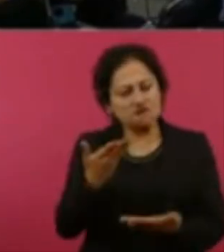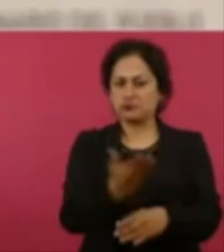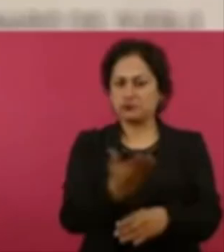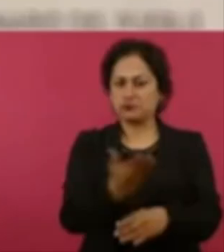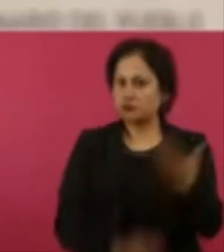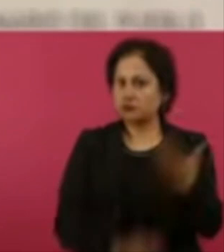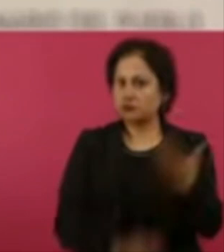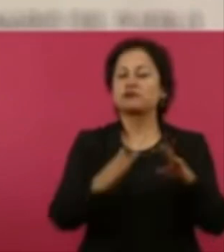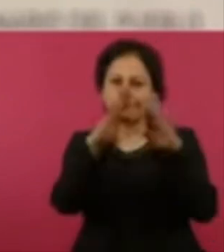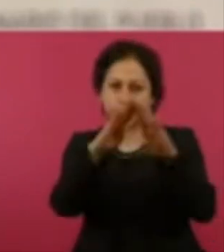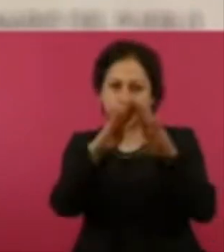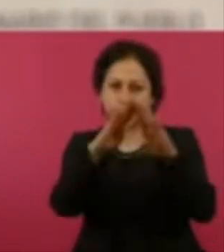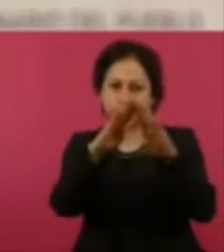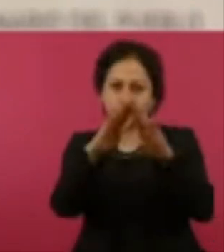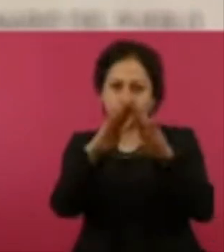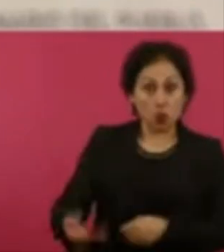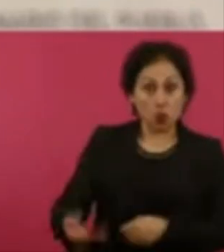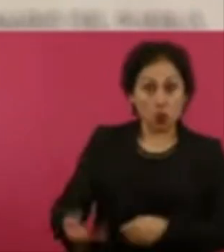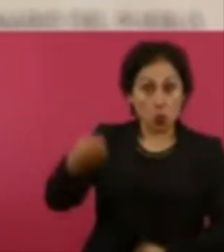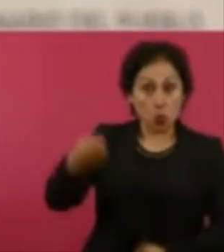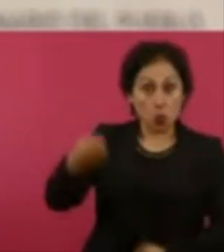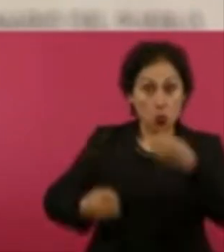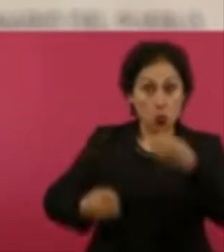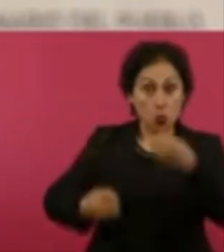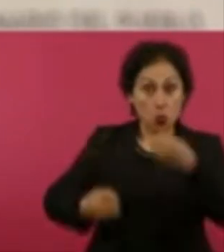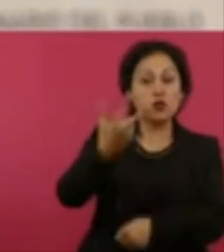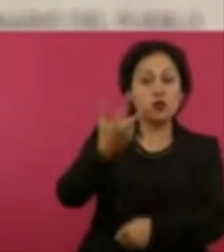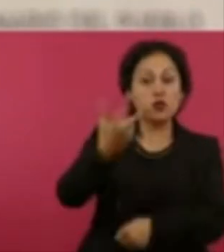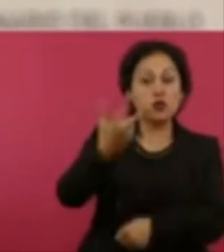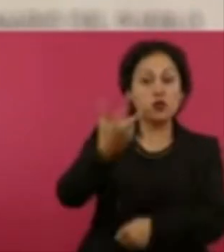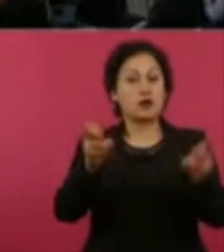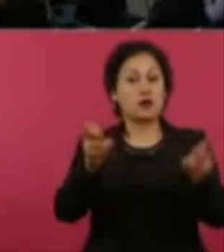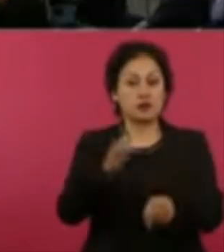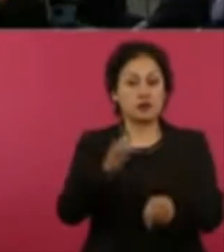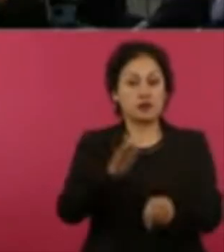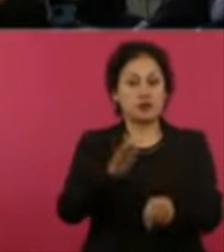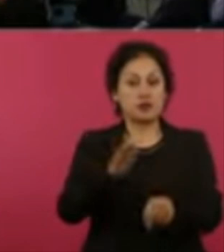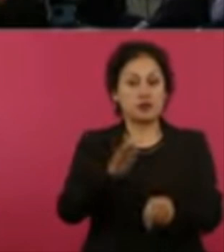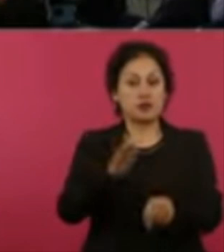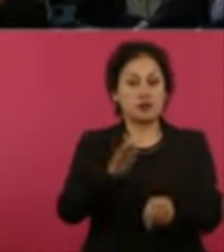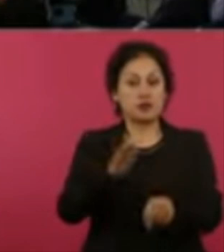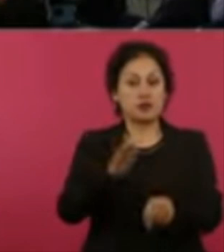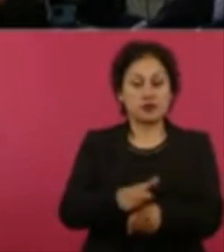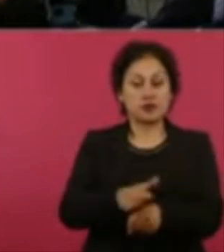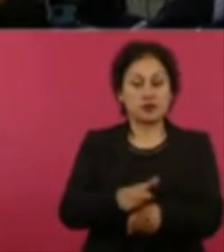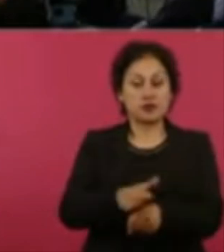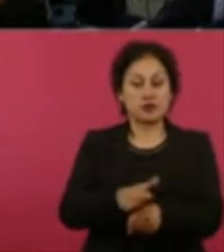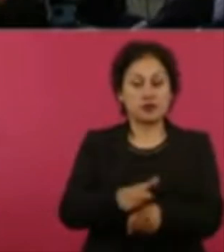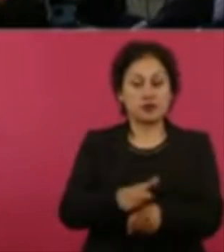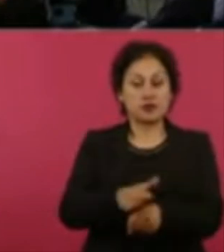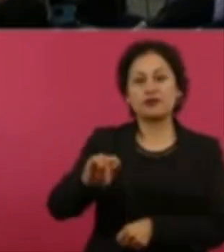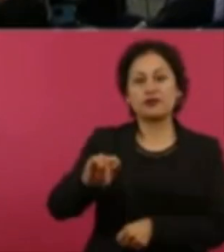El juez federal octavo de distrito en materia administrativa, Martín Santos Pérez, concedió el día de ayer a